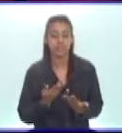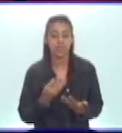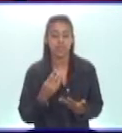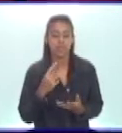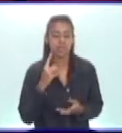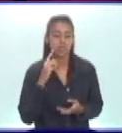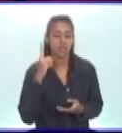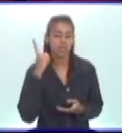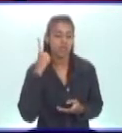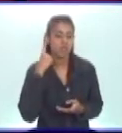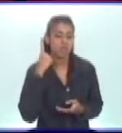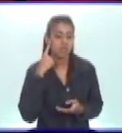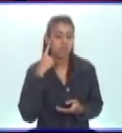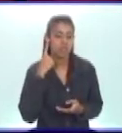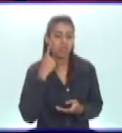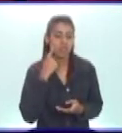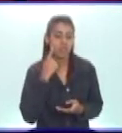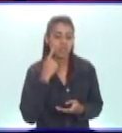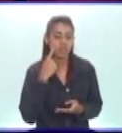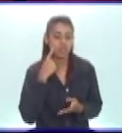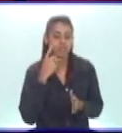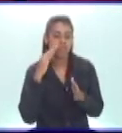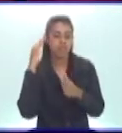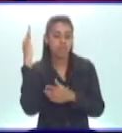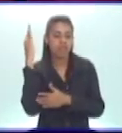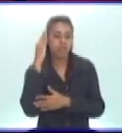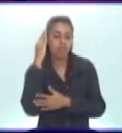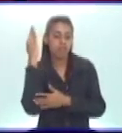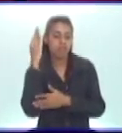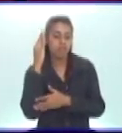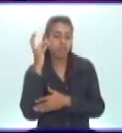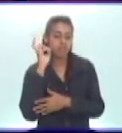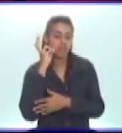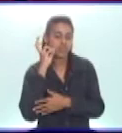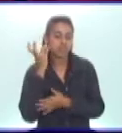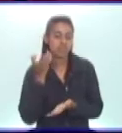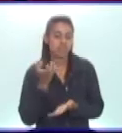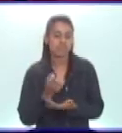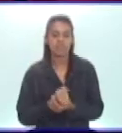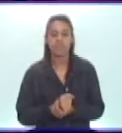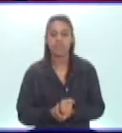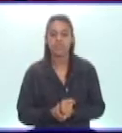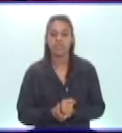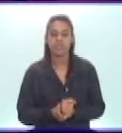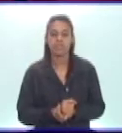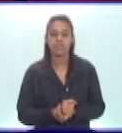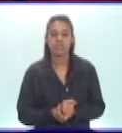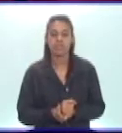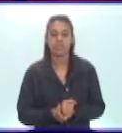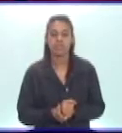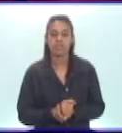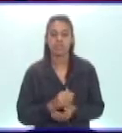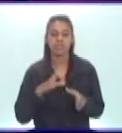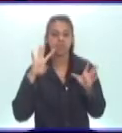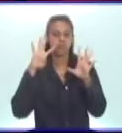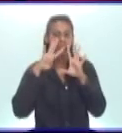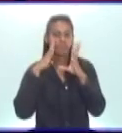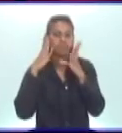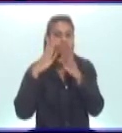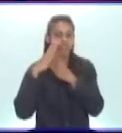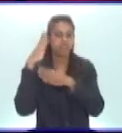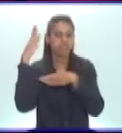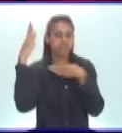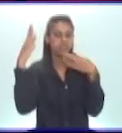y conocer sonidos del ambiente y del entorno en que el niño